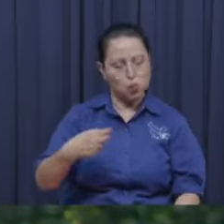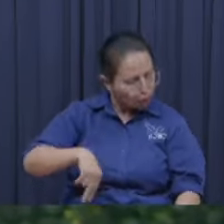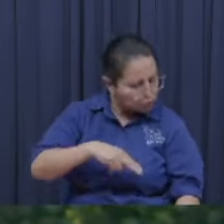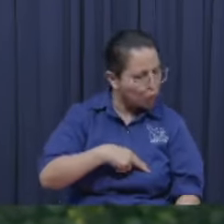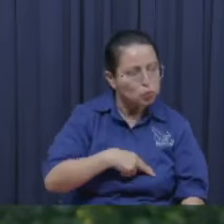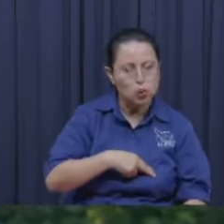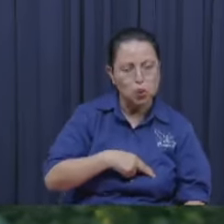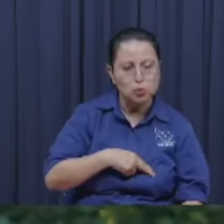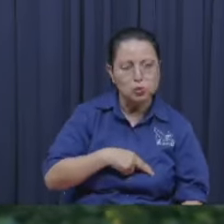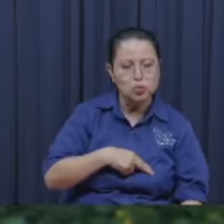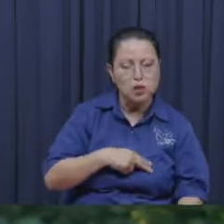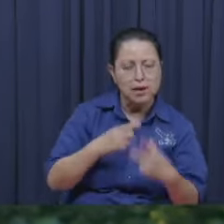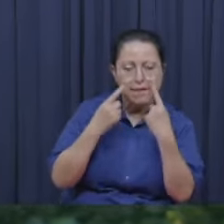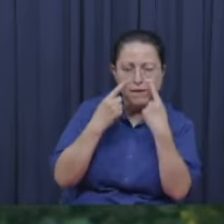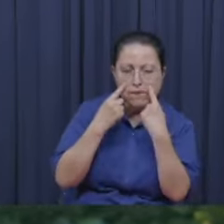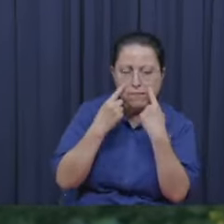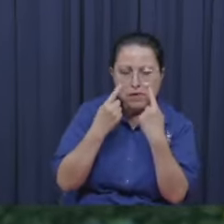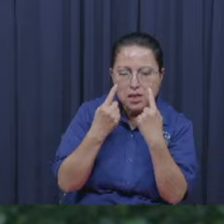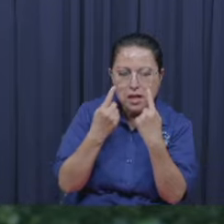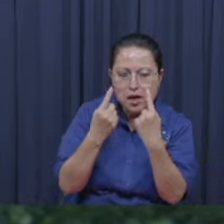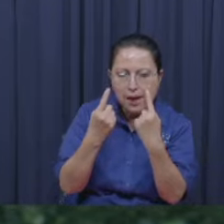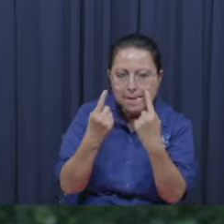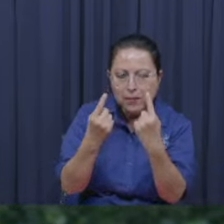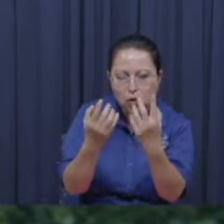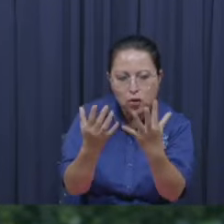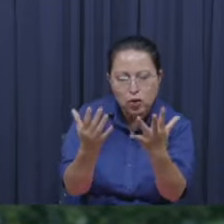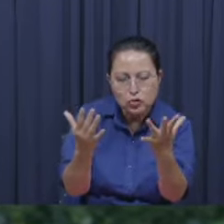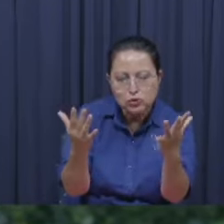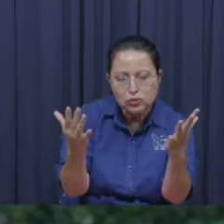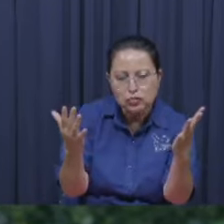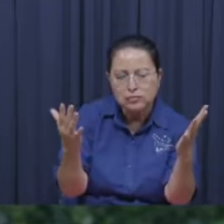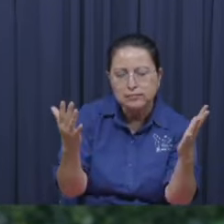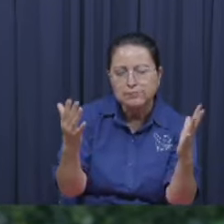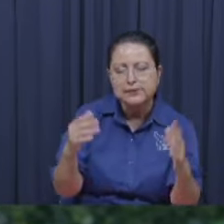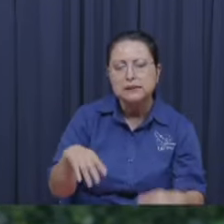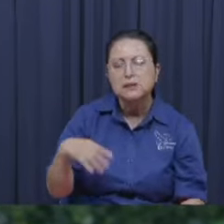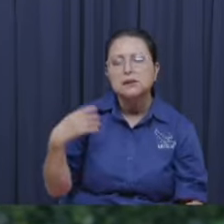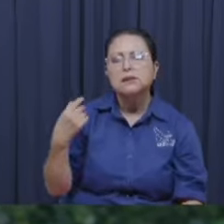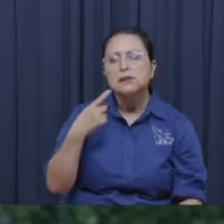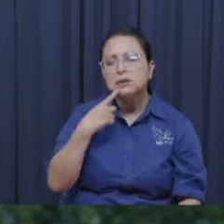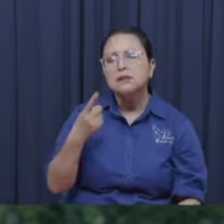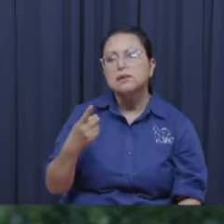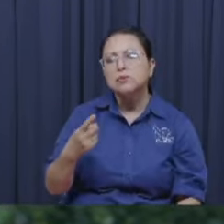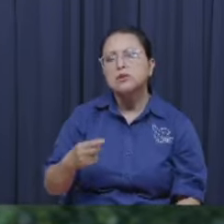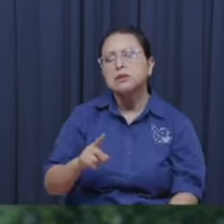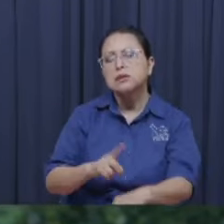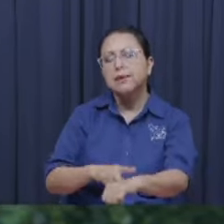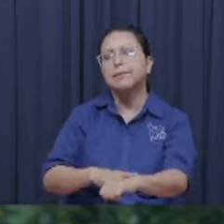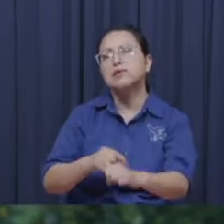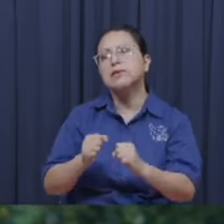manera nosotros somos ese tipo de personas que desde la lejanía miramos y decimos, esto está bien complicado.